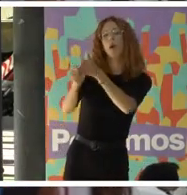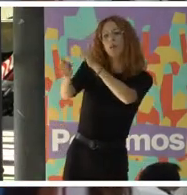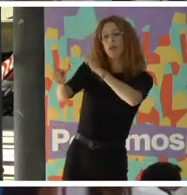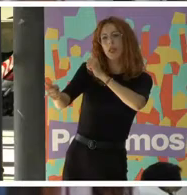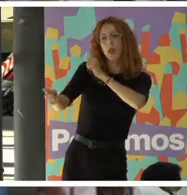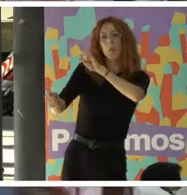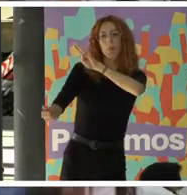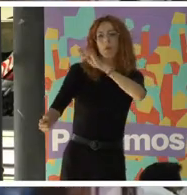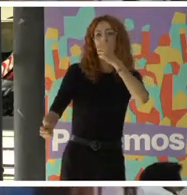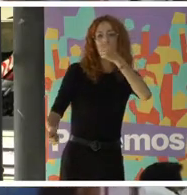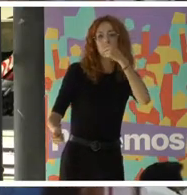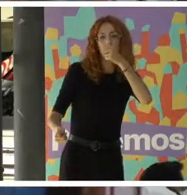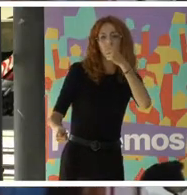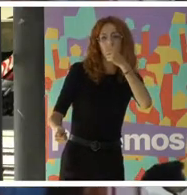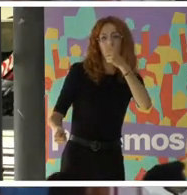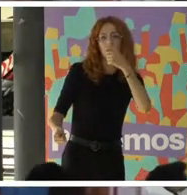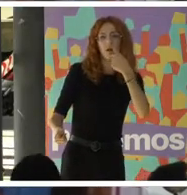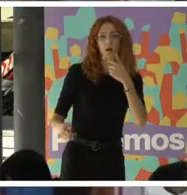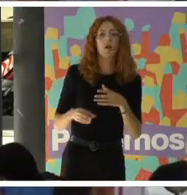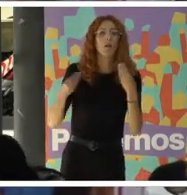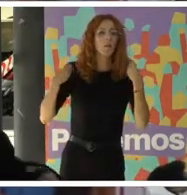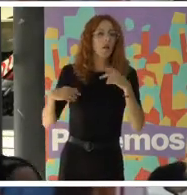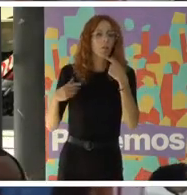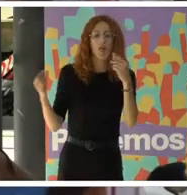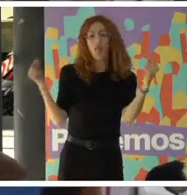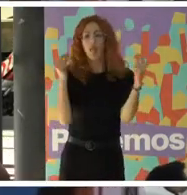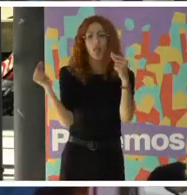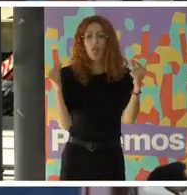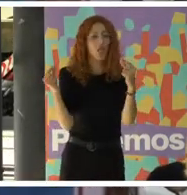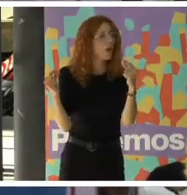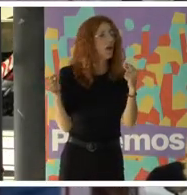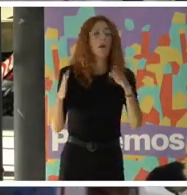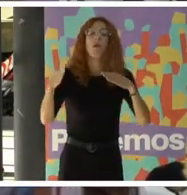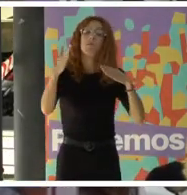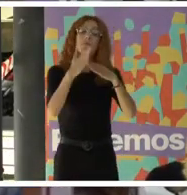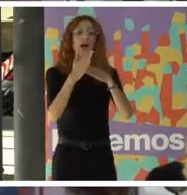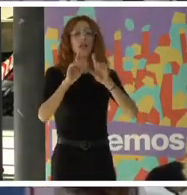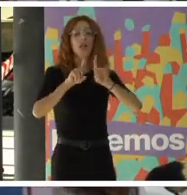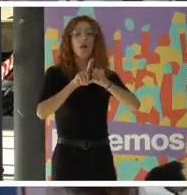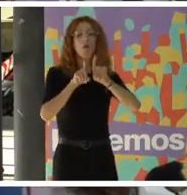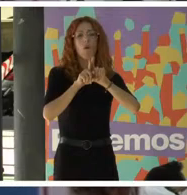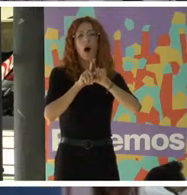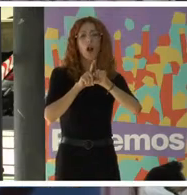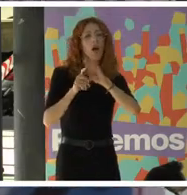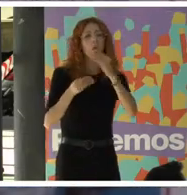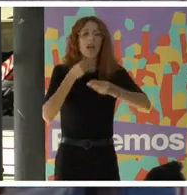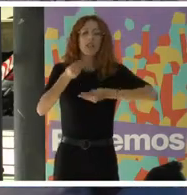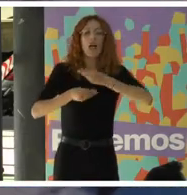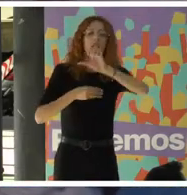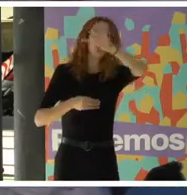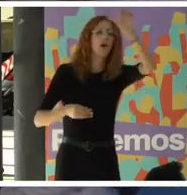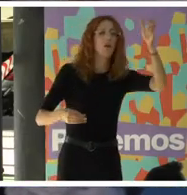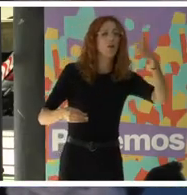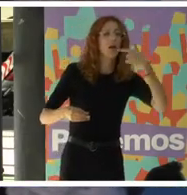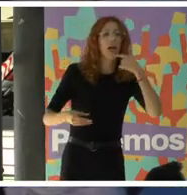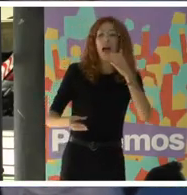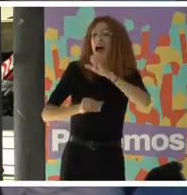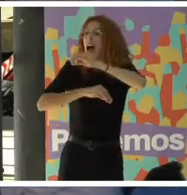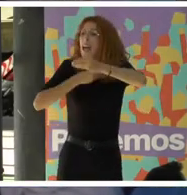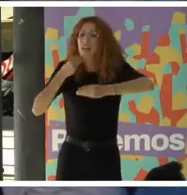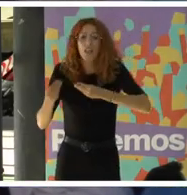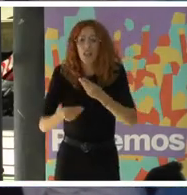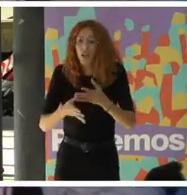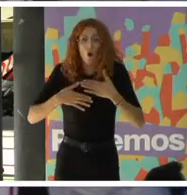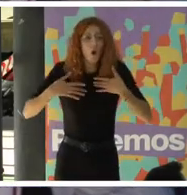representante del Partido Socialista, Irene Montero, en el debate. No basta con ser los que más hacen de Europa. Hay que hacer lo que haya que hacer